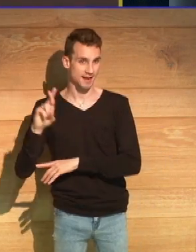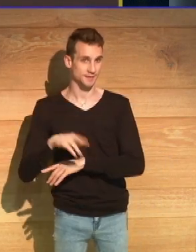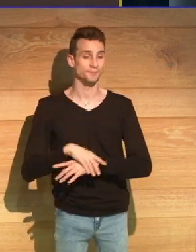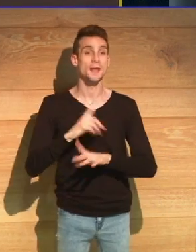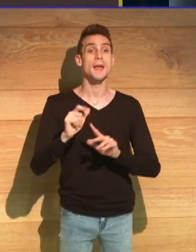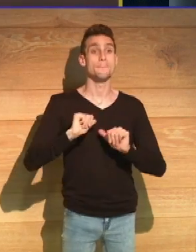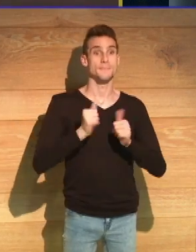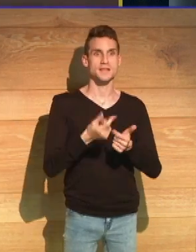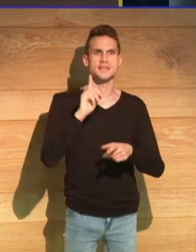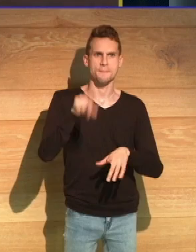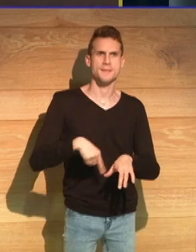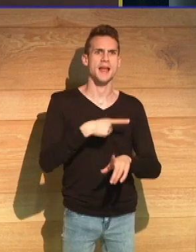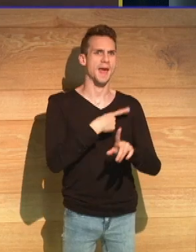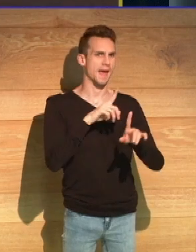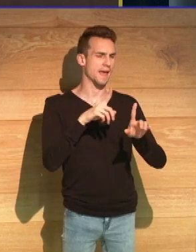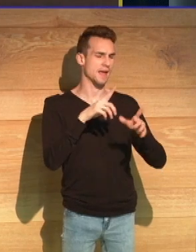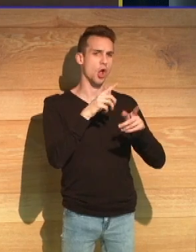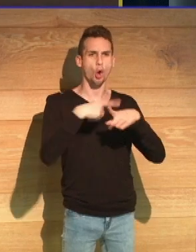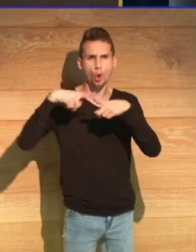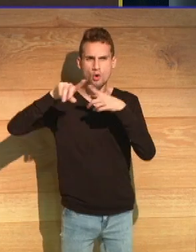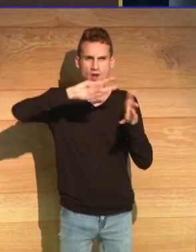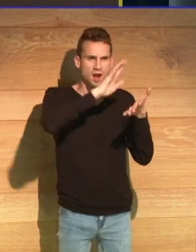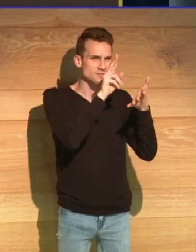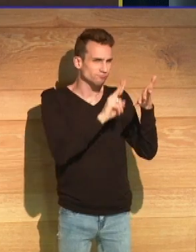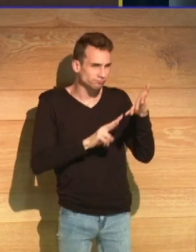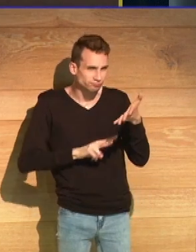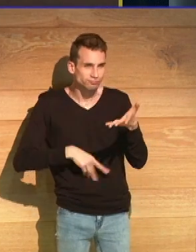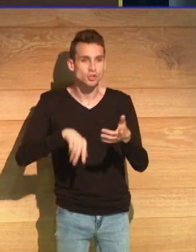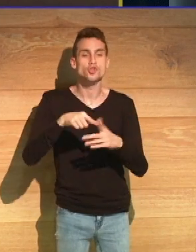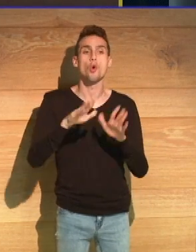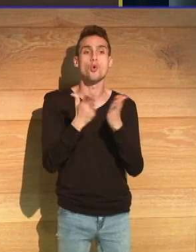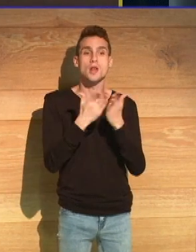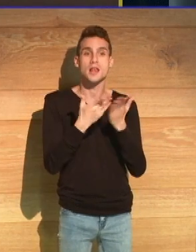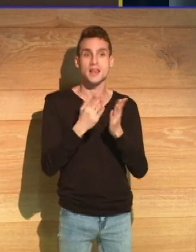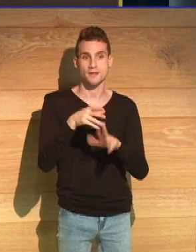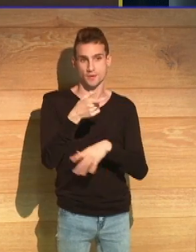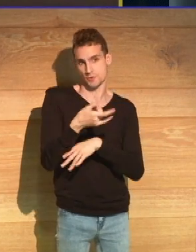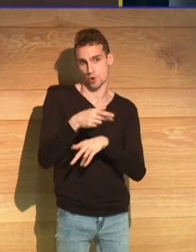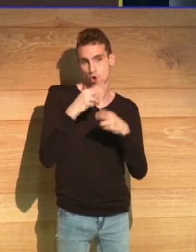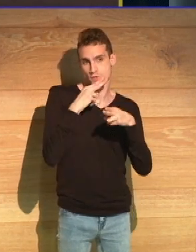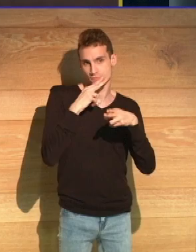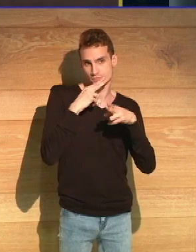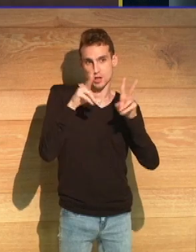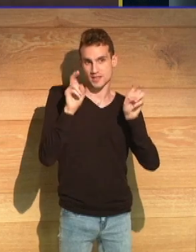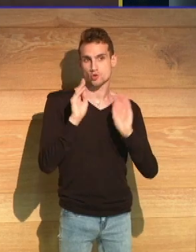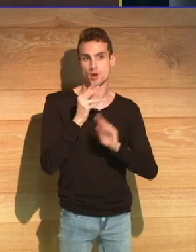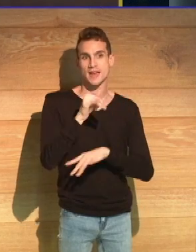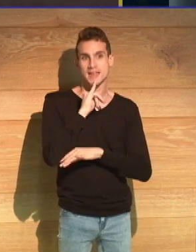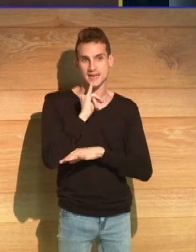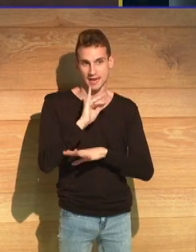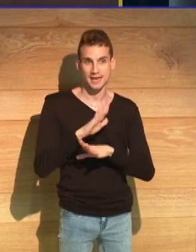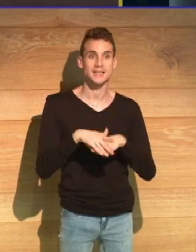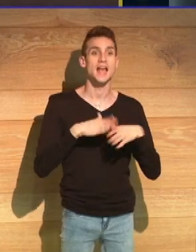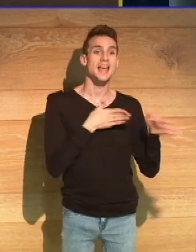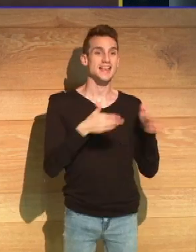comienza a leer mucho más cosas. Y yo tenía un libro, se llama en inglés Critical Path, un camino